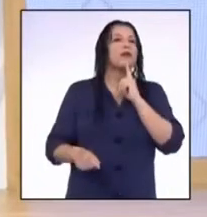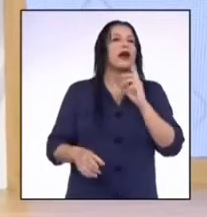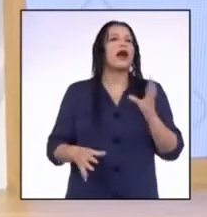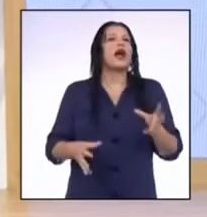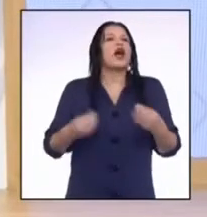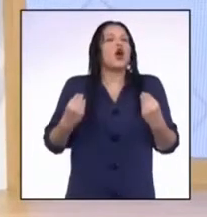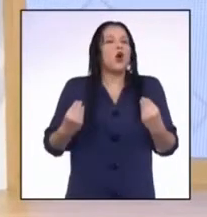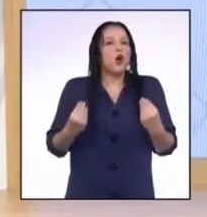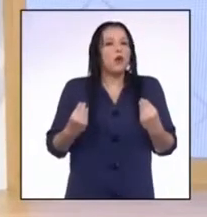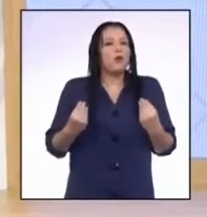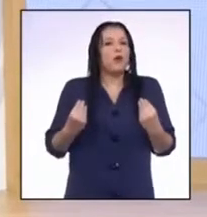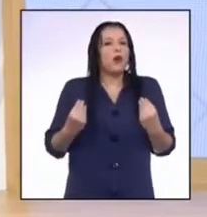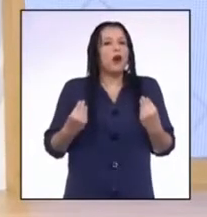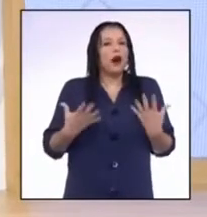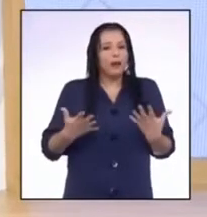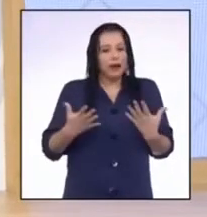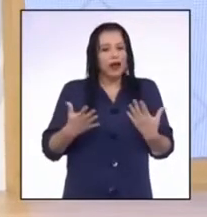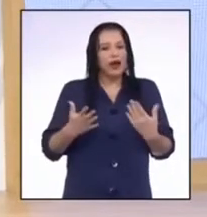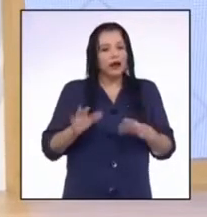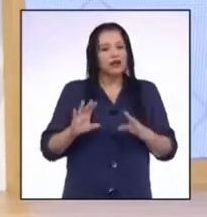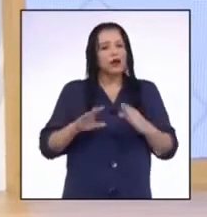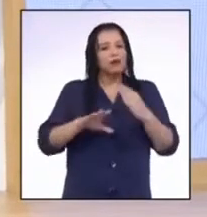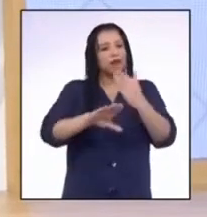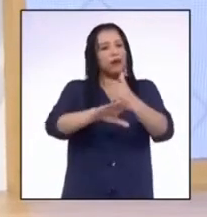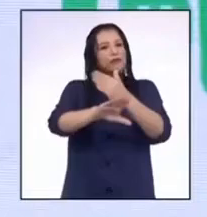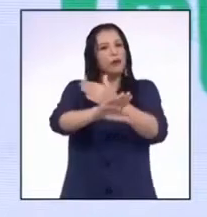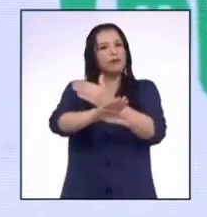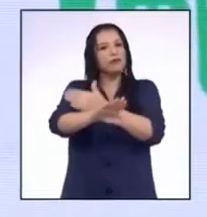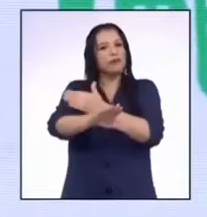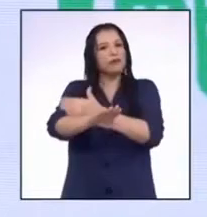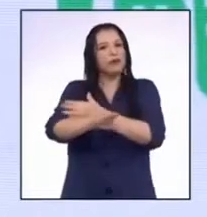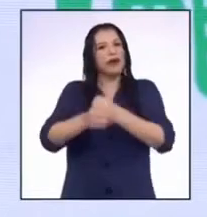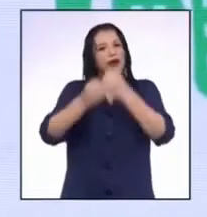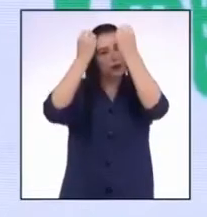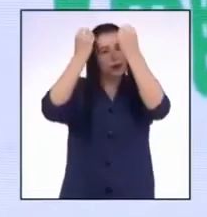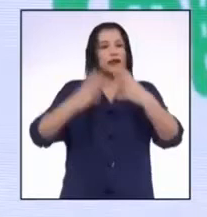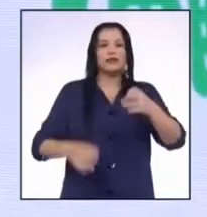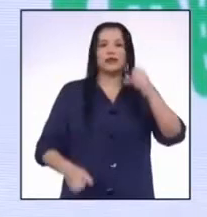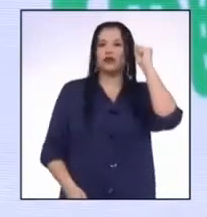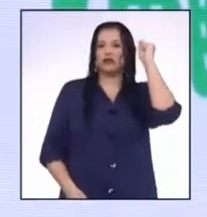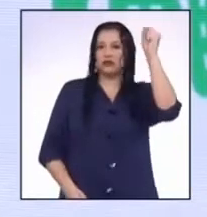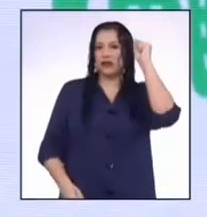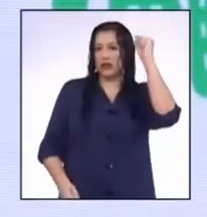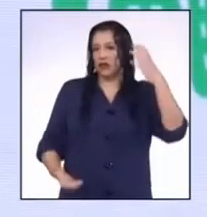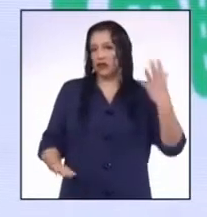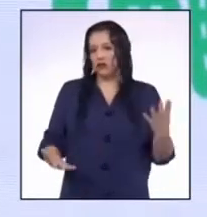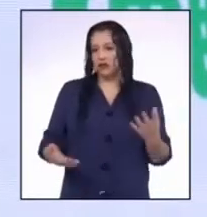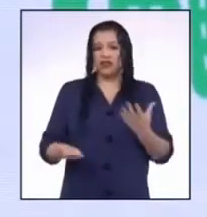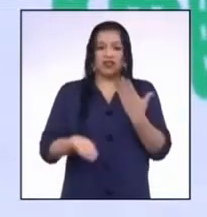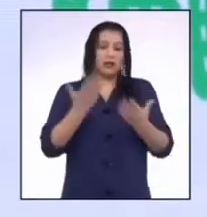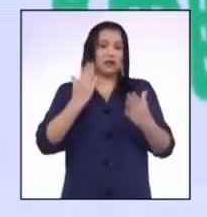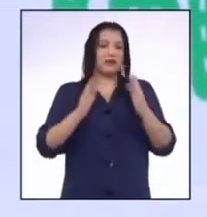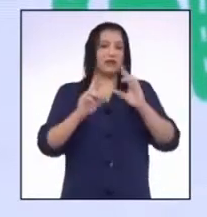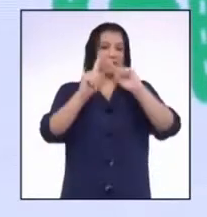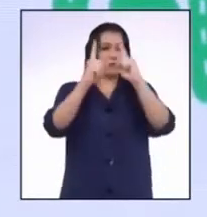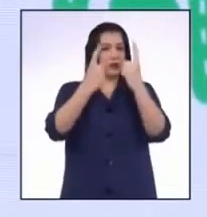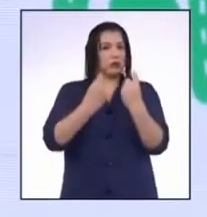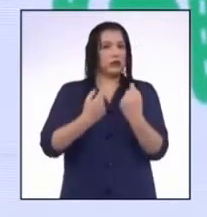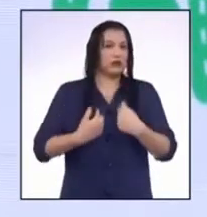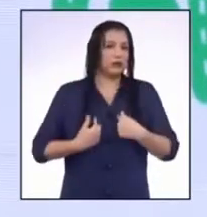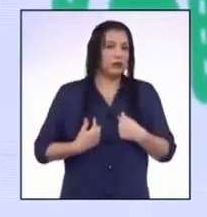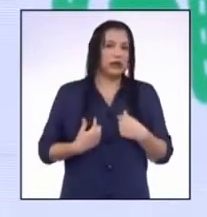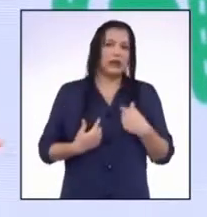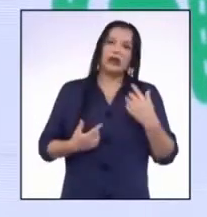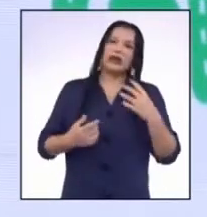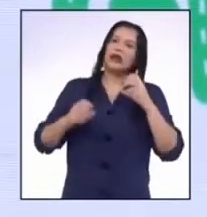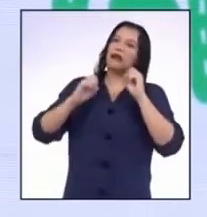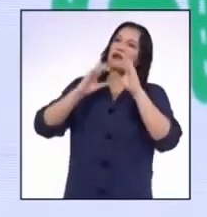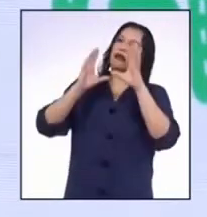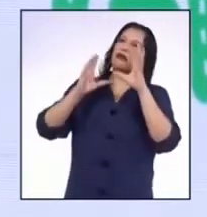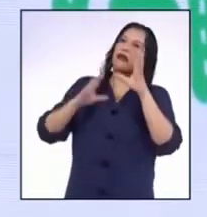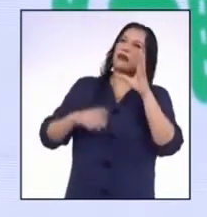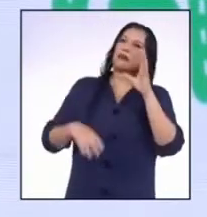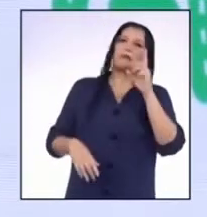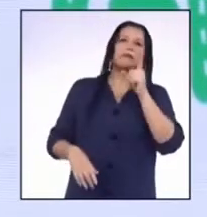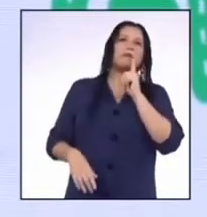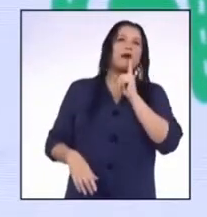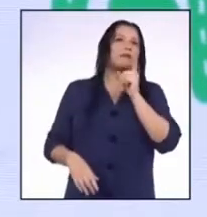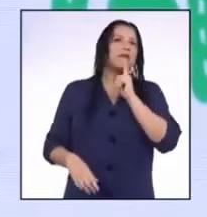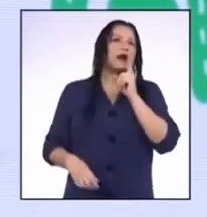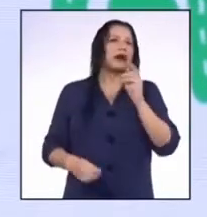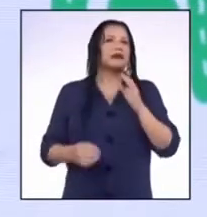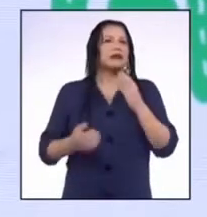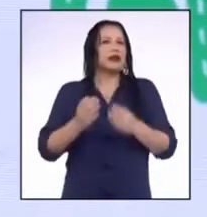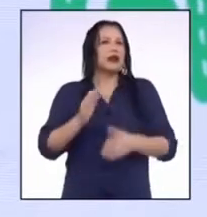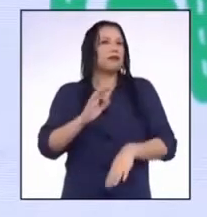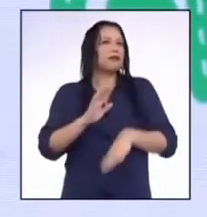ido mejorando el cumplimiento de los derechos humanos y me hiciera la misma pregunta a mí, claramente la respuesta de su papá le daría